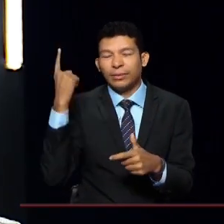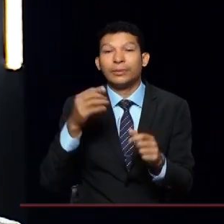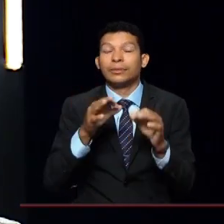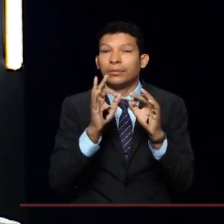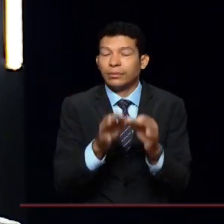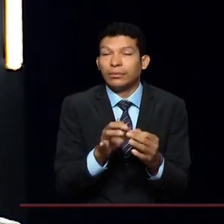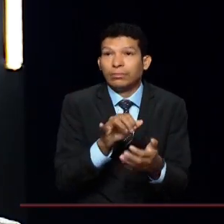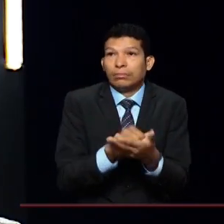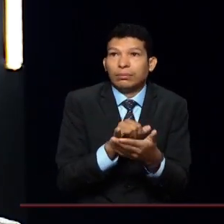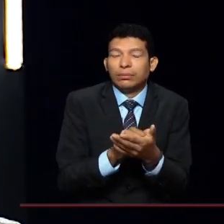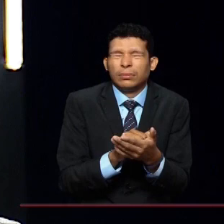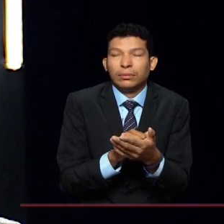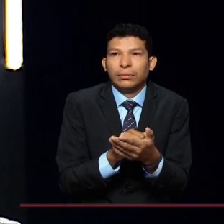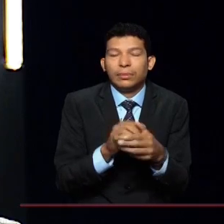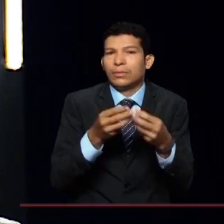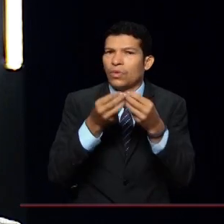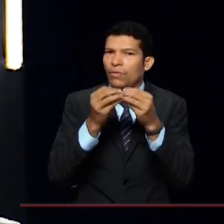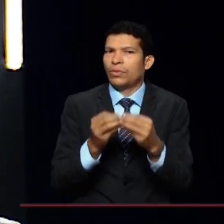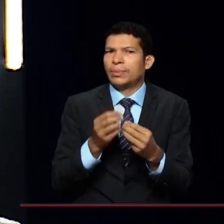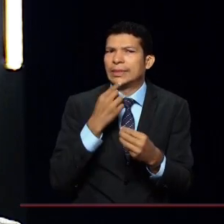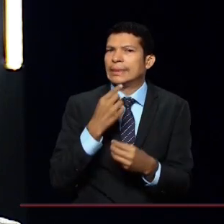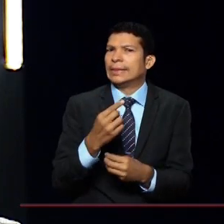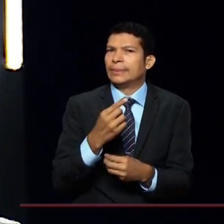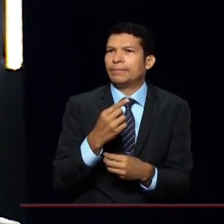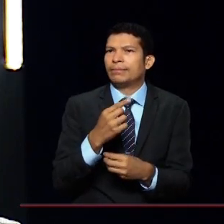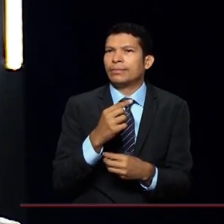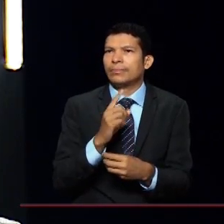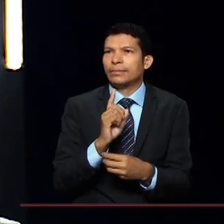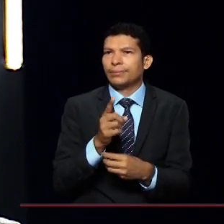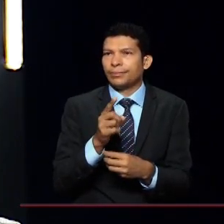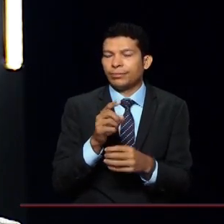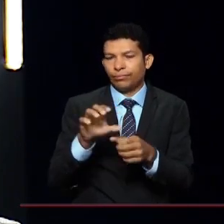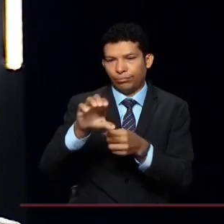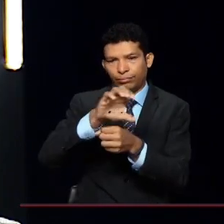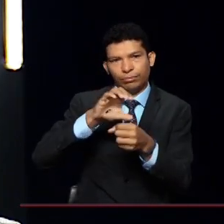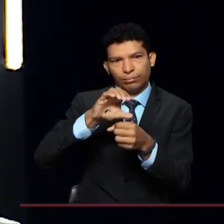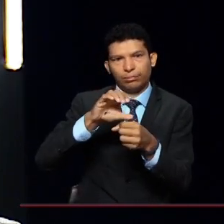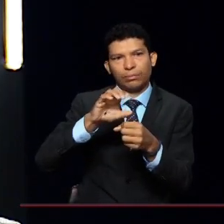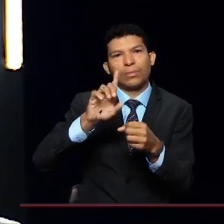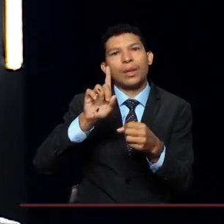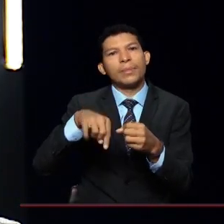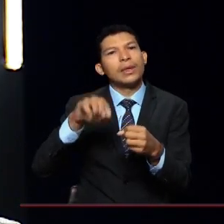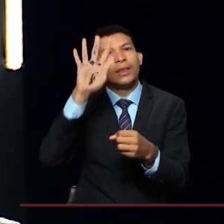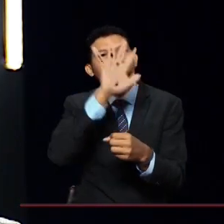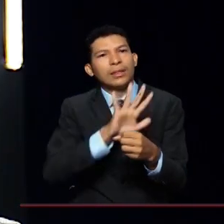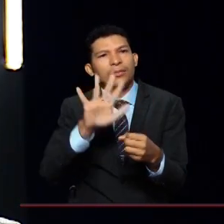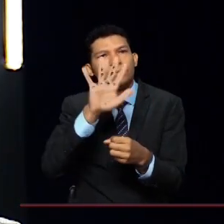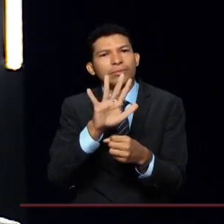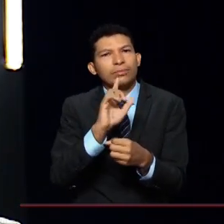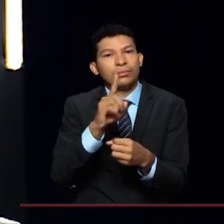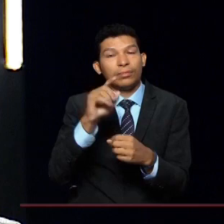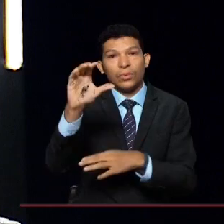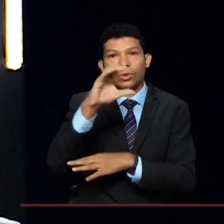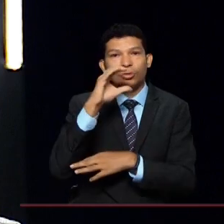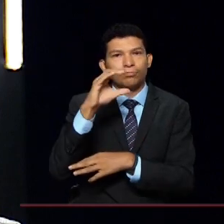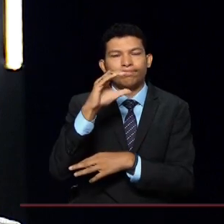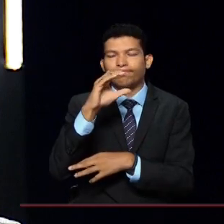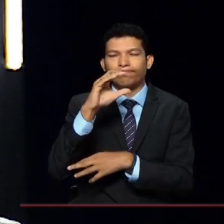decir, es una forma de decirle tanto a su ciudad o a su departamento o al país,